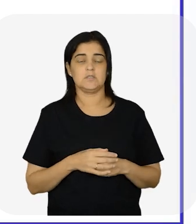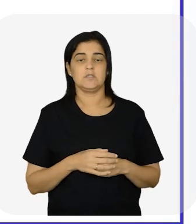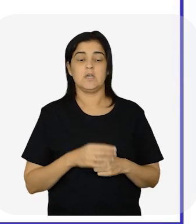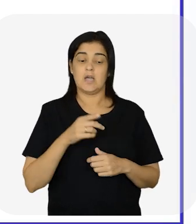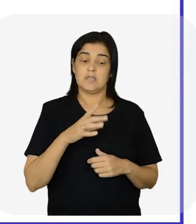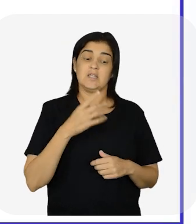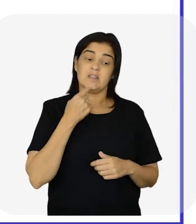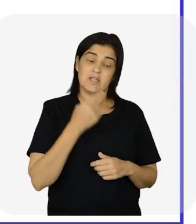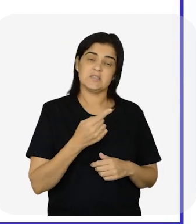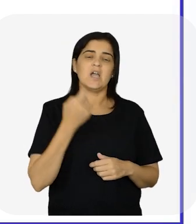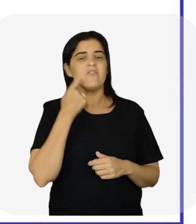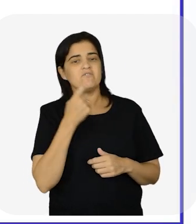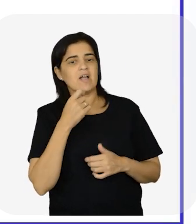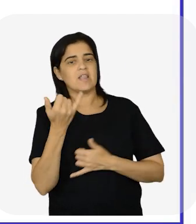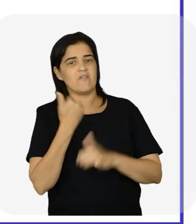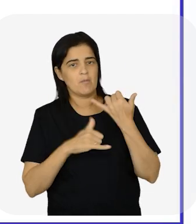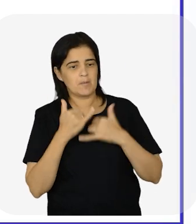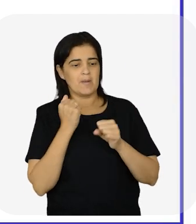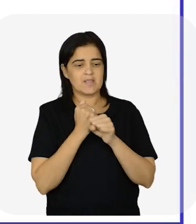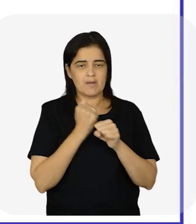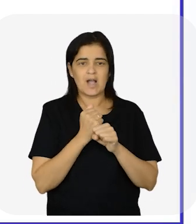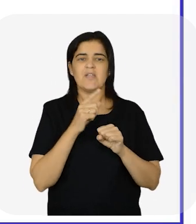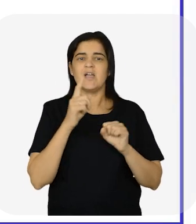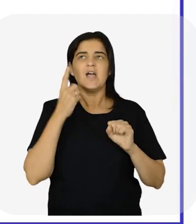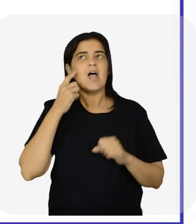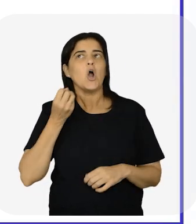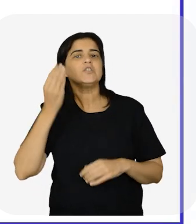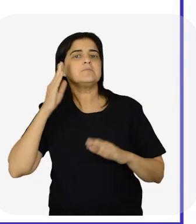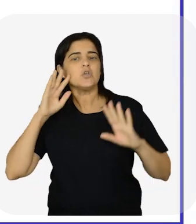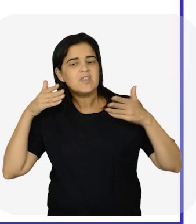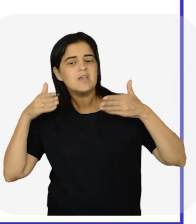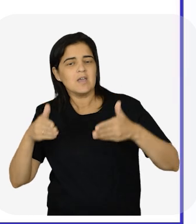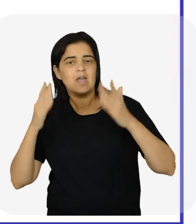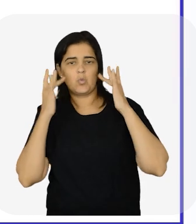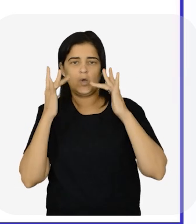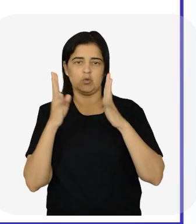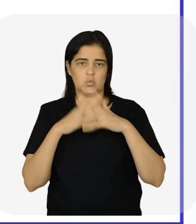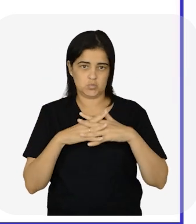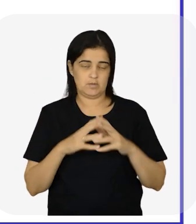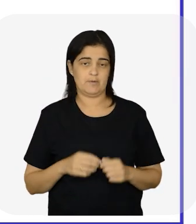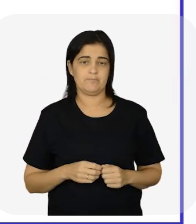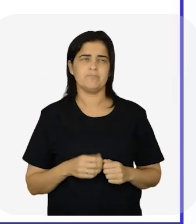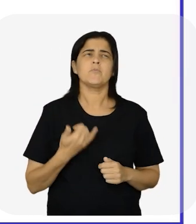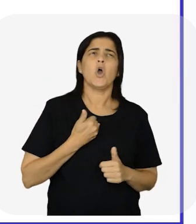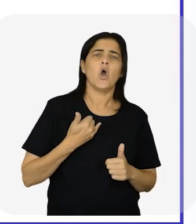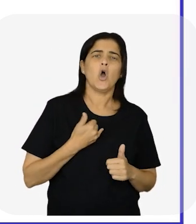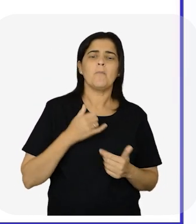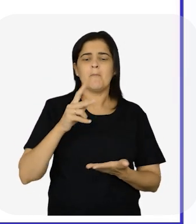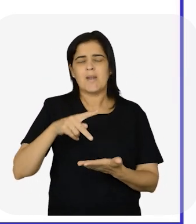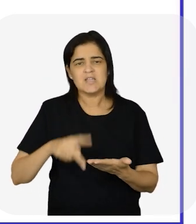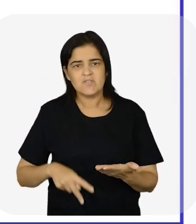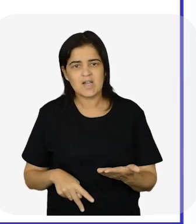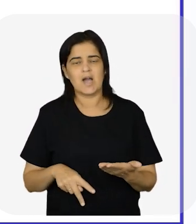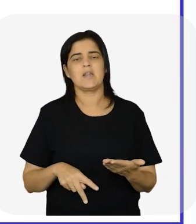allí sostienen que hay falta de formación para trabajar desde la concepción de educación inclusiva, cómo planificar desde